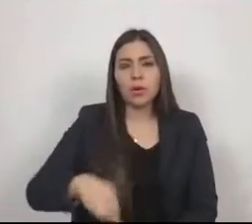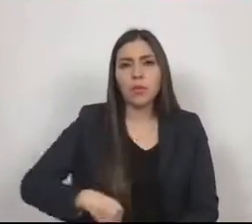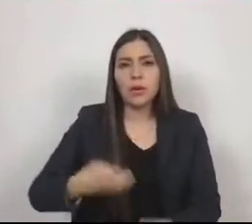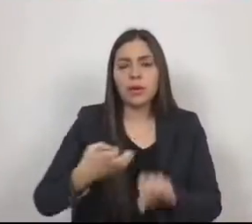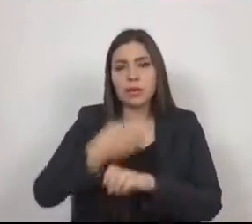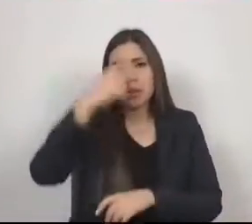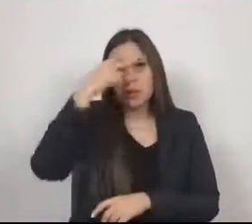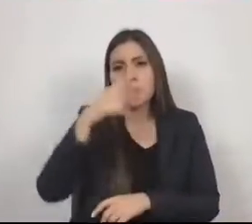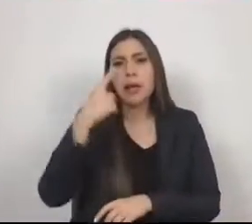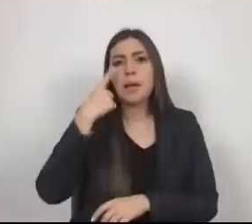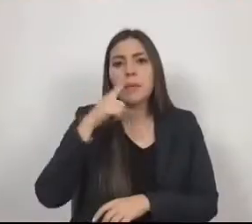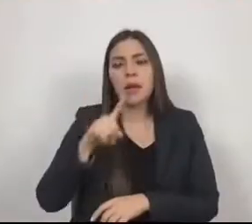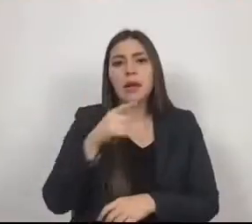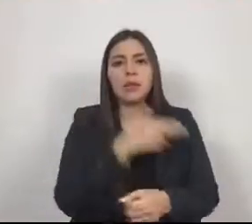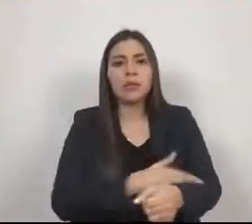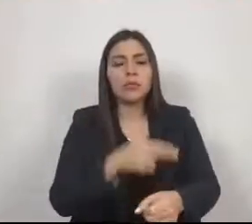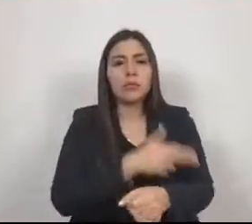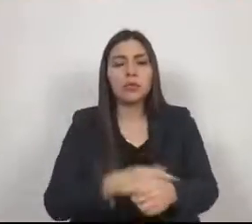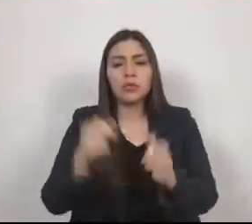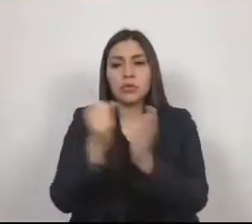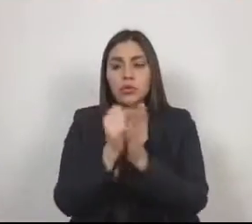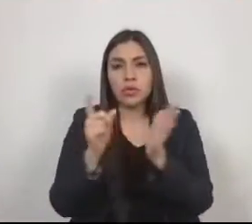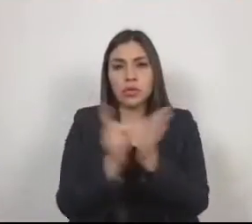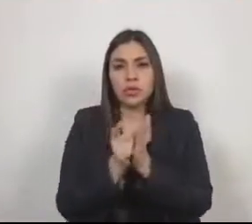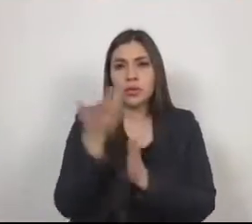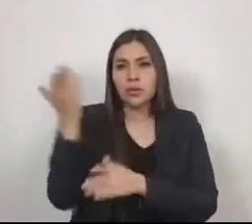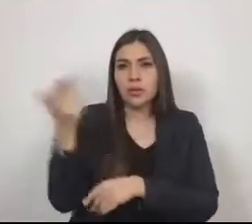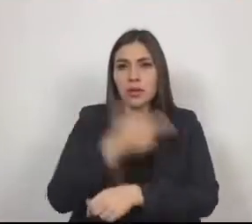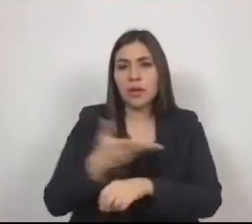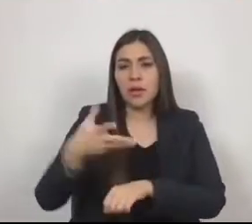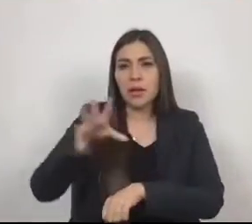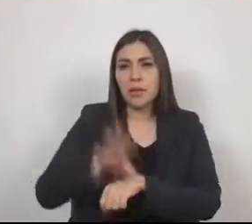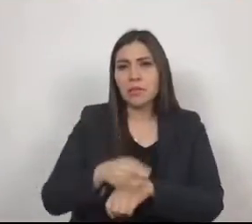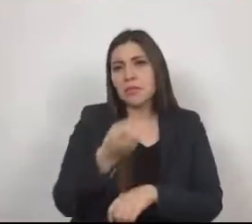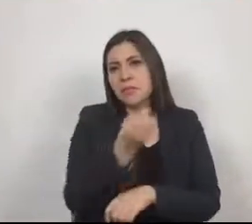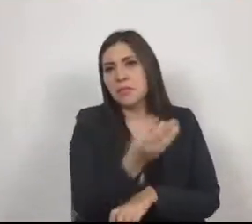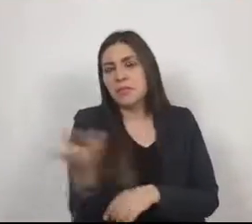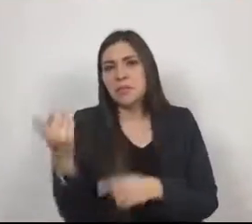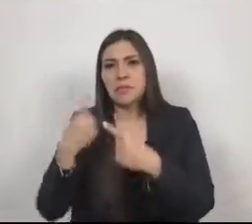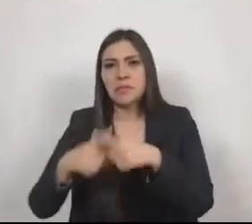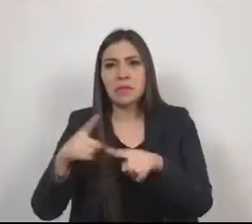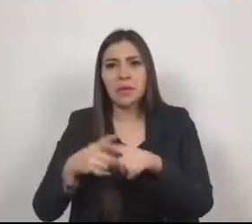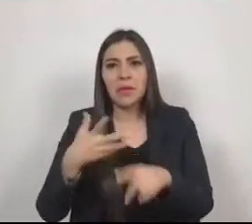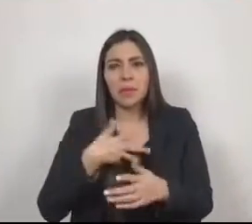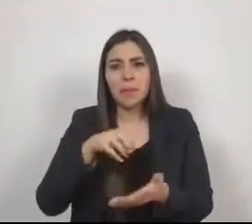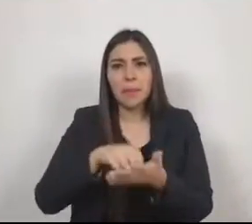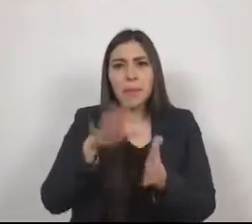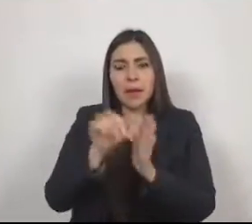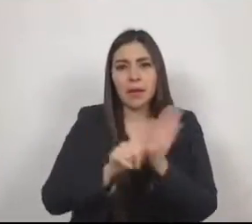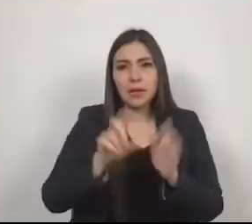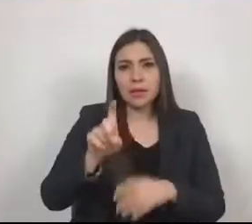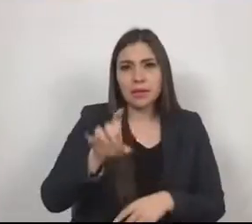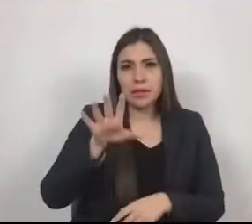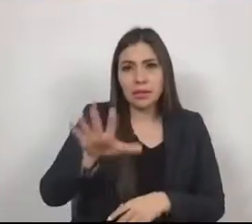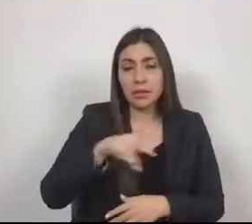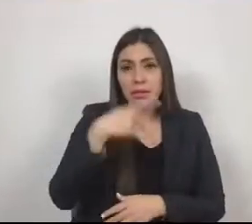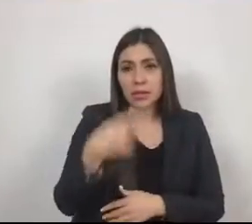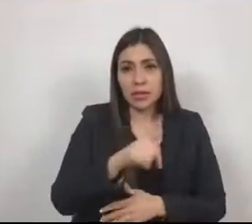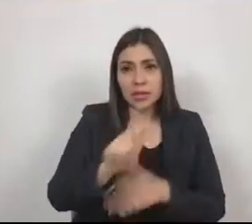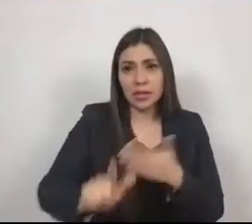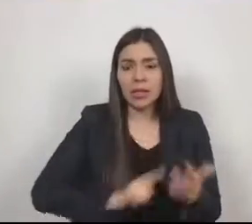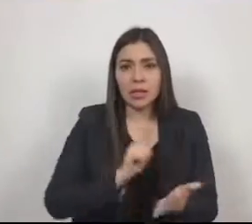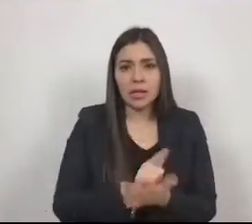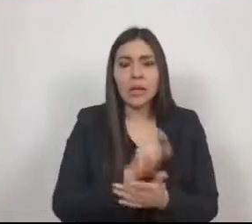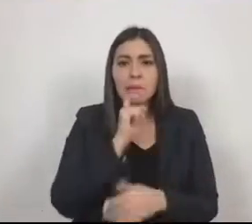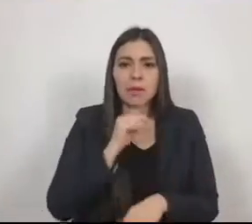México para que la solicitud de autorización de cualquiera de los actos contemplados en el artículo 35 de la misma ley, se incorpore